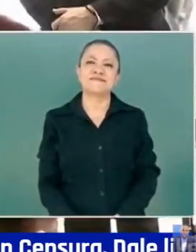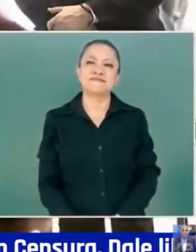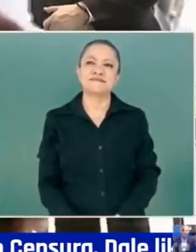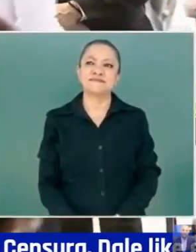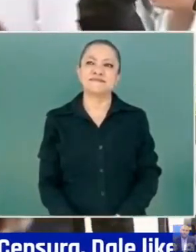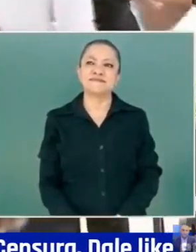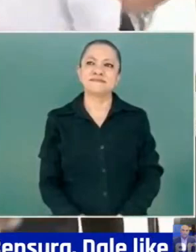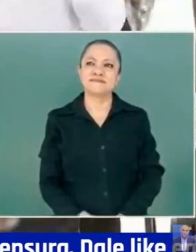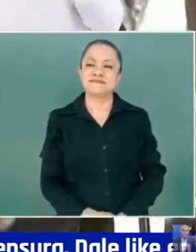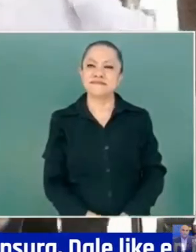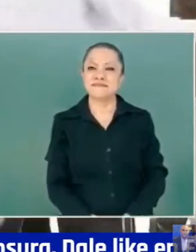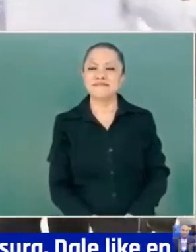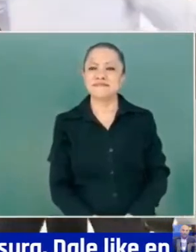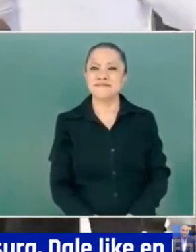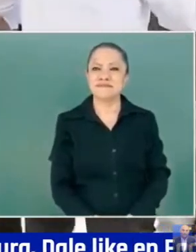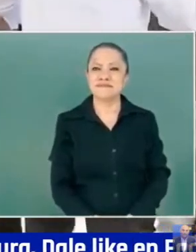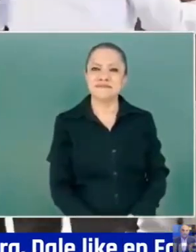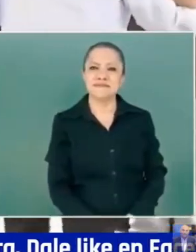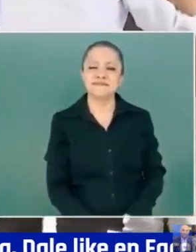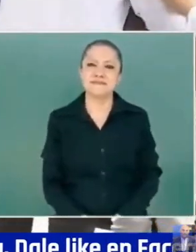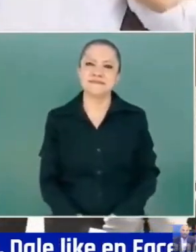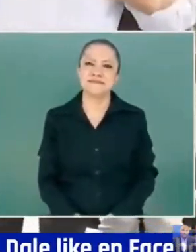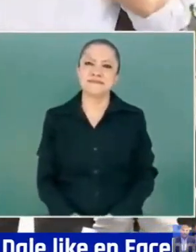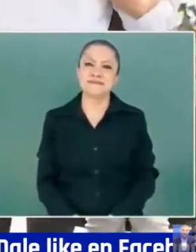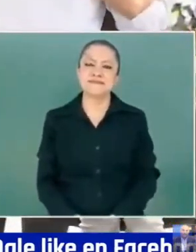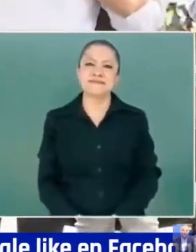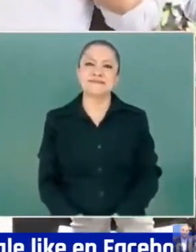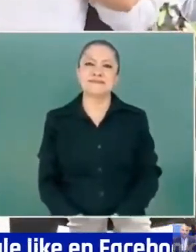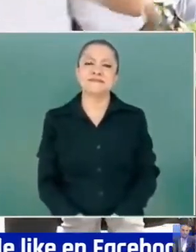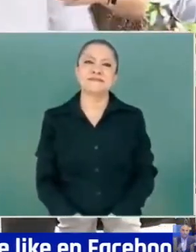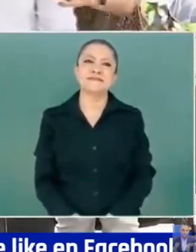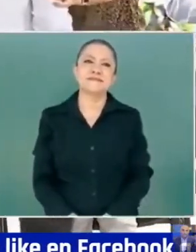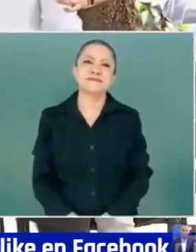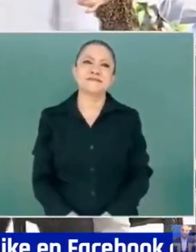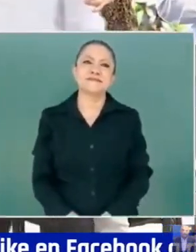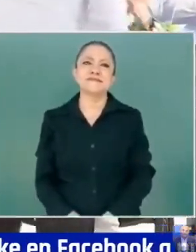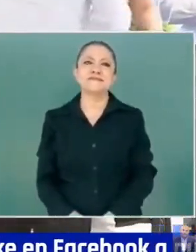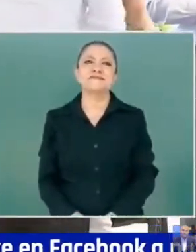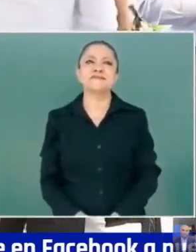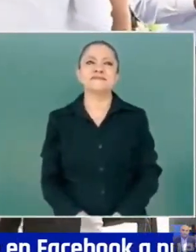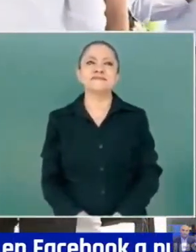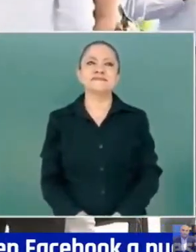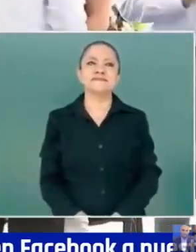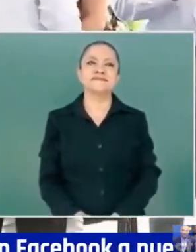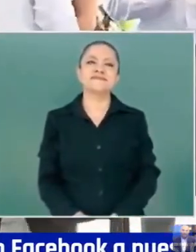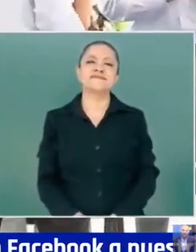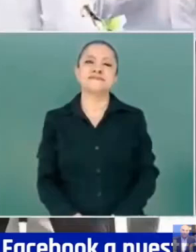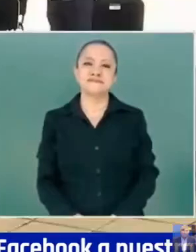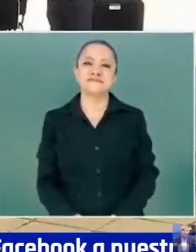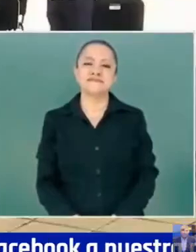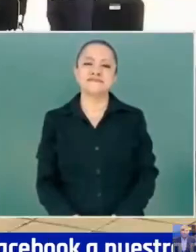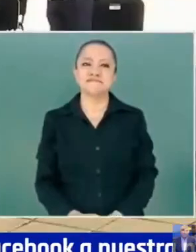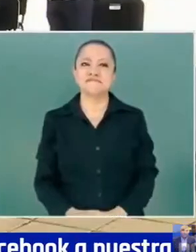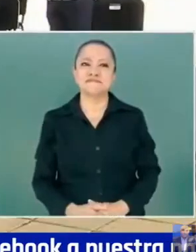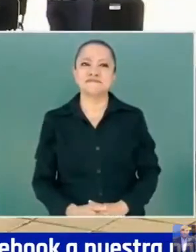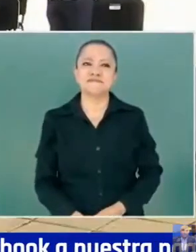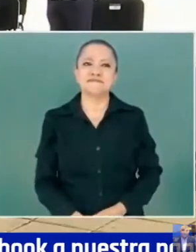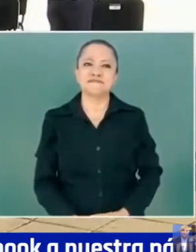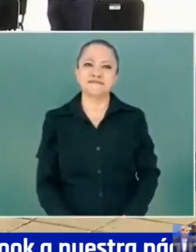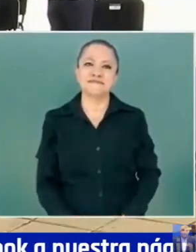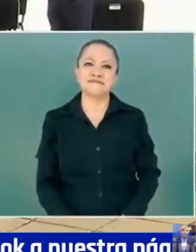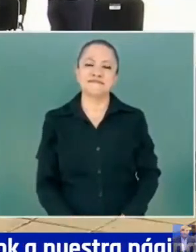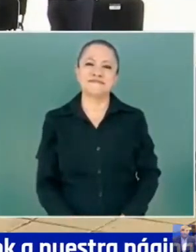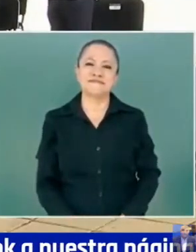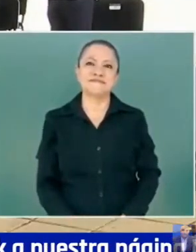pues, el proyecto o la percepción del proyecto si se continúa dando